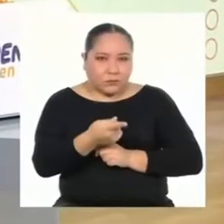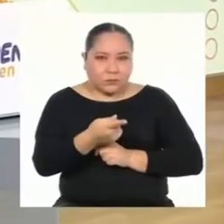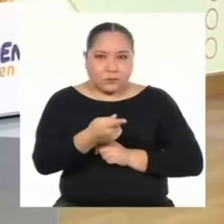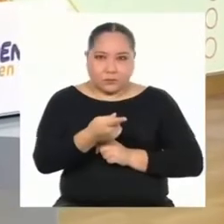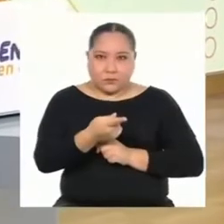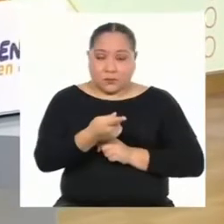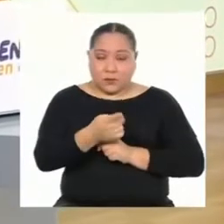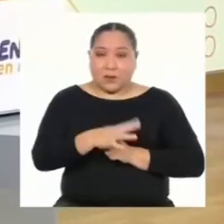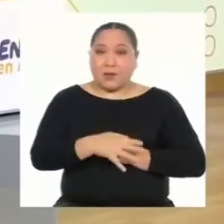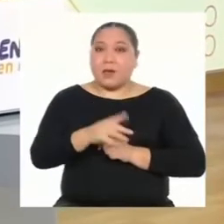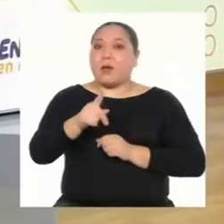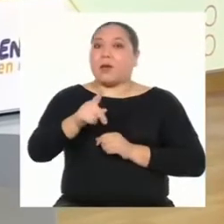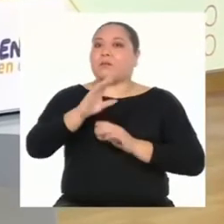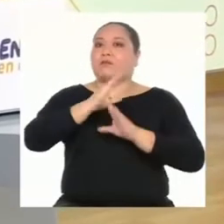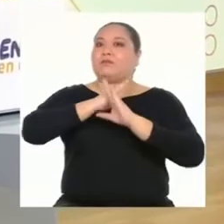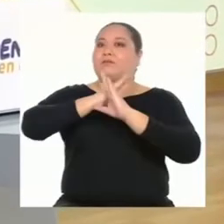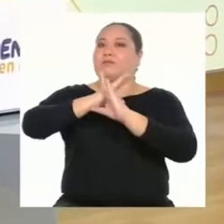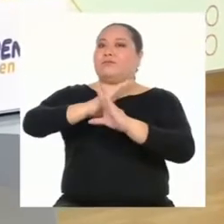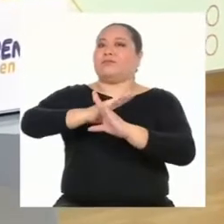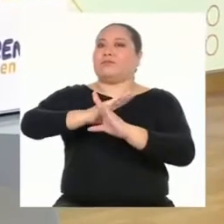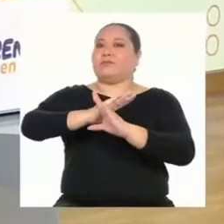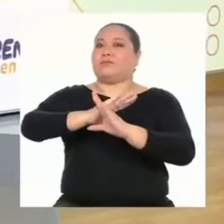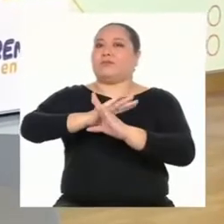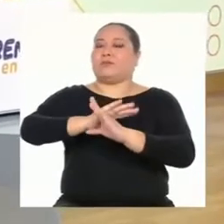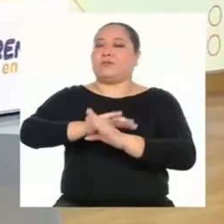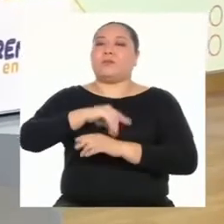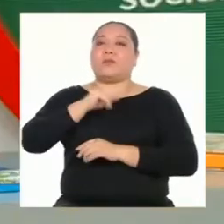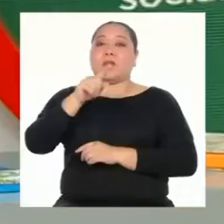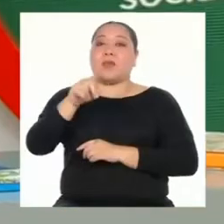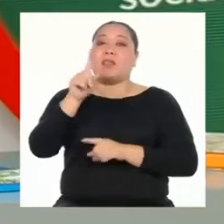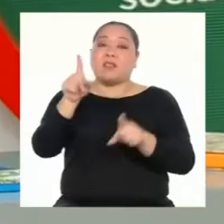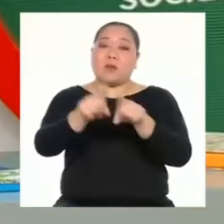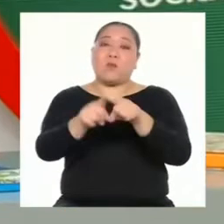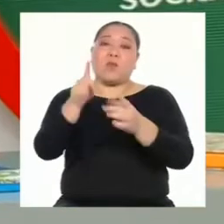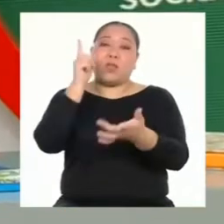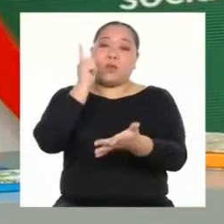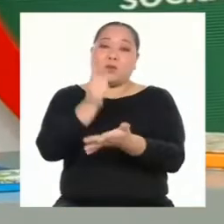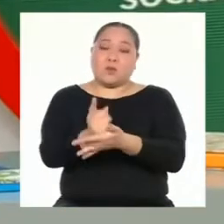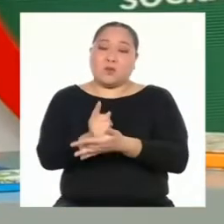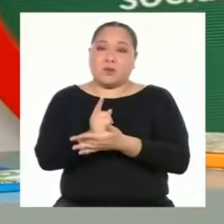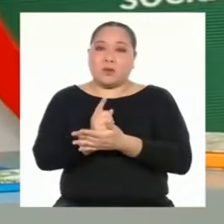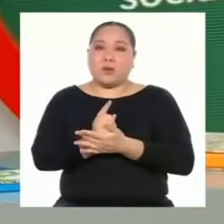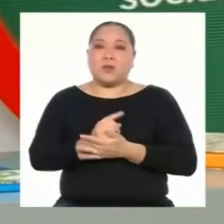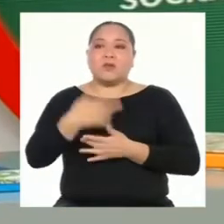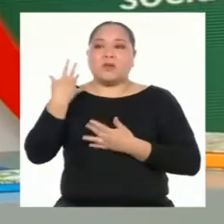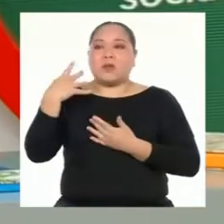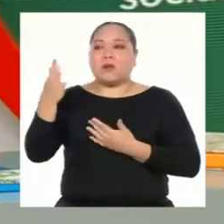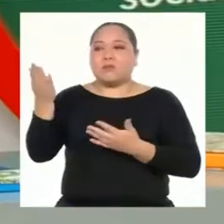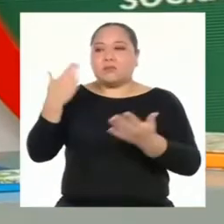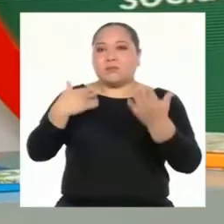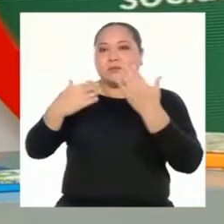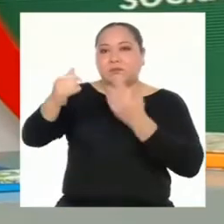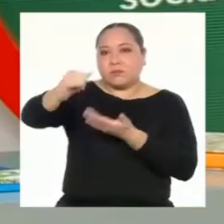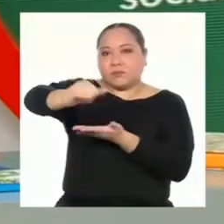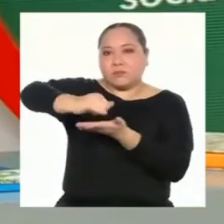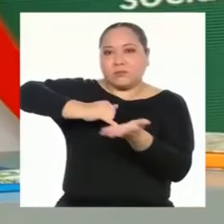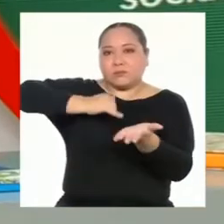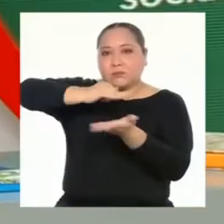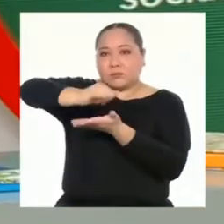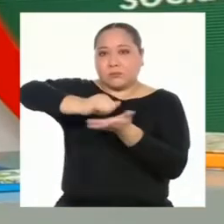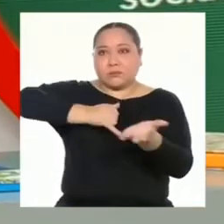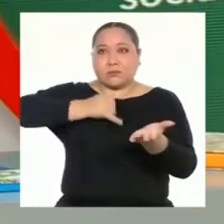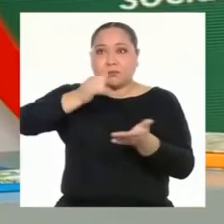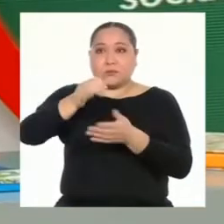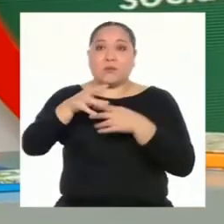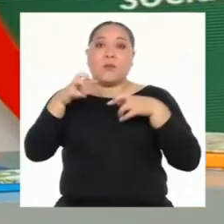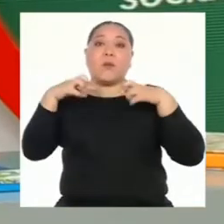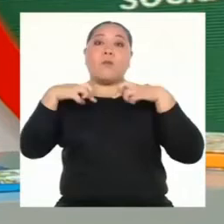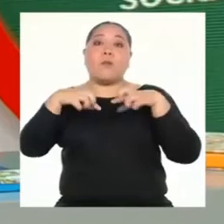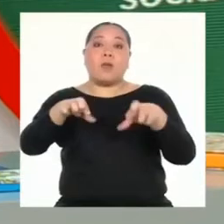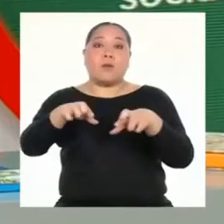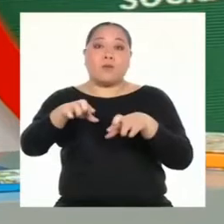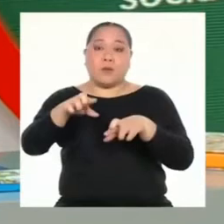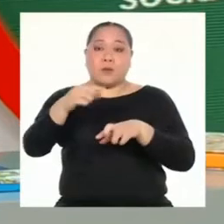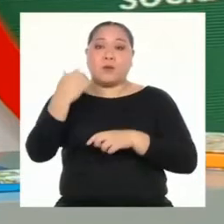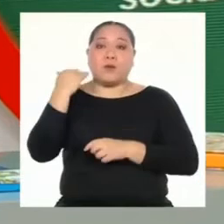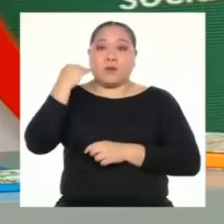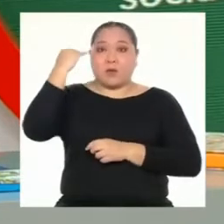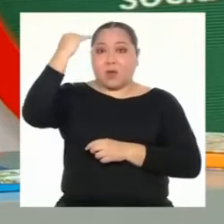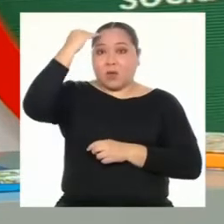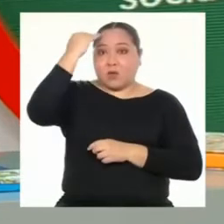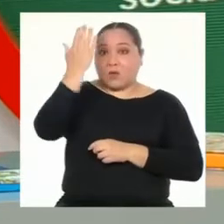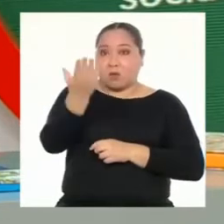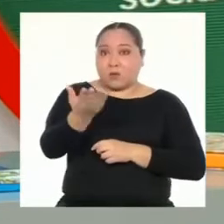y detenerla, y de ser el caso, denunciarla. Hemos recibido algunos mensajes que con el consentimiento de sus